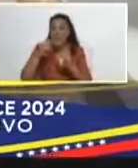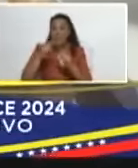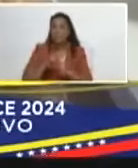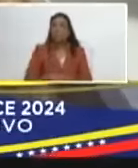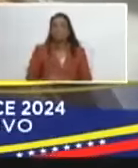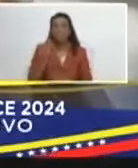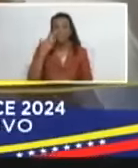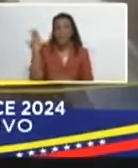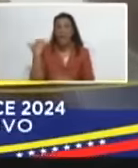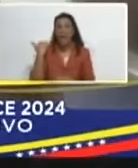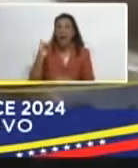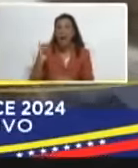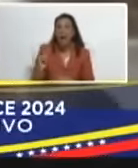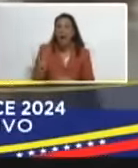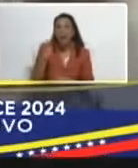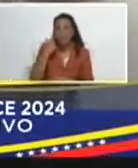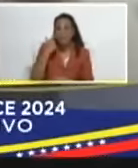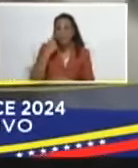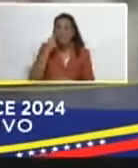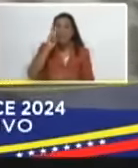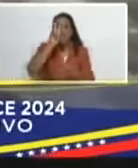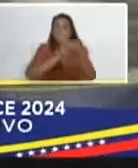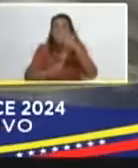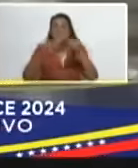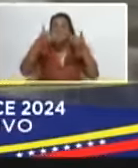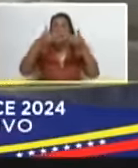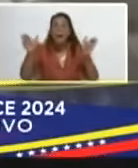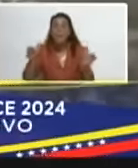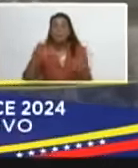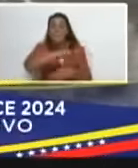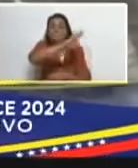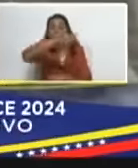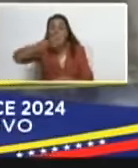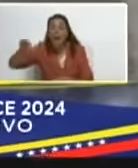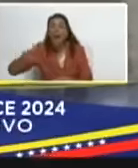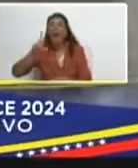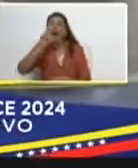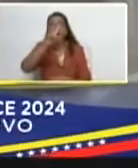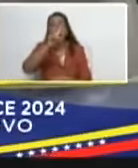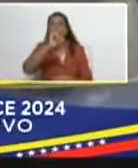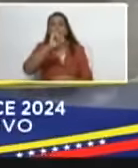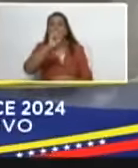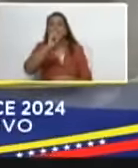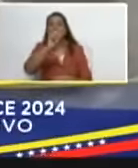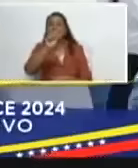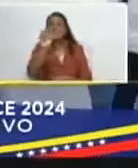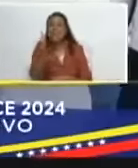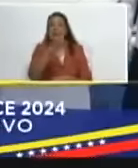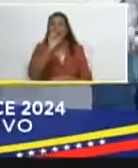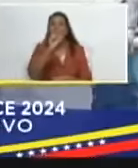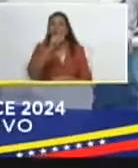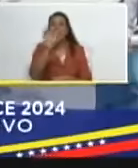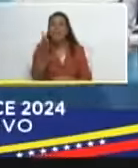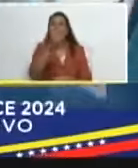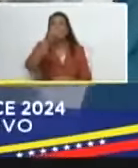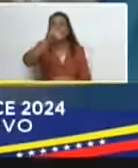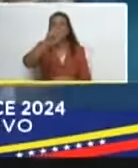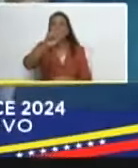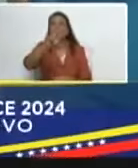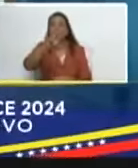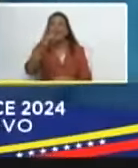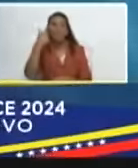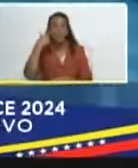tradicionales. Aquí tenemos a Vistalmar, Víctor Martín. Víctor, ¿qué me dice? Cuéntamelo todo. Bueno, presidente. Vamos